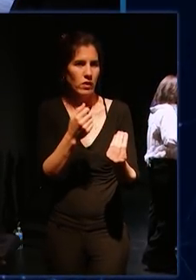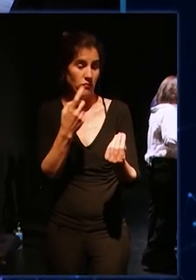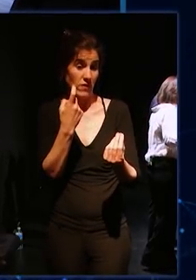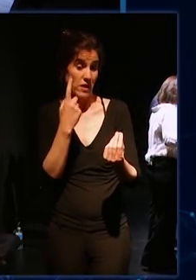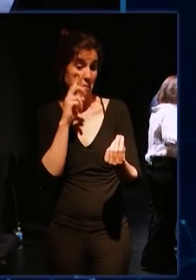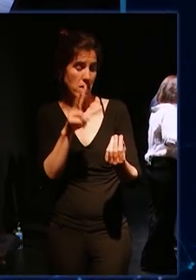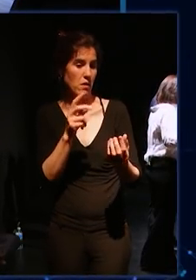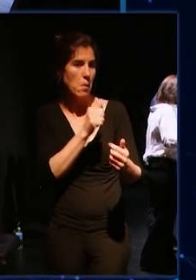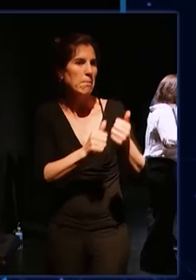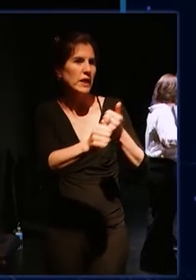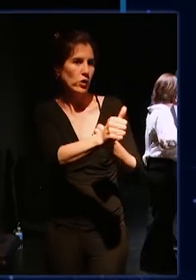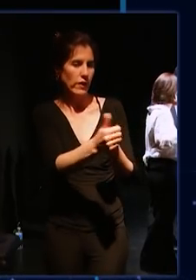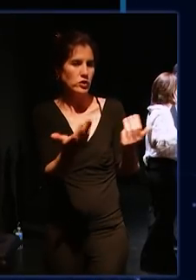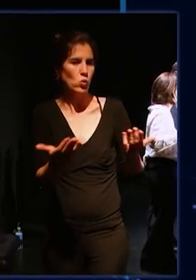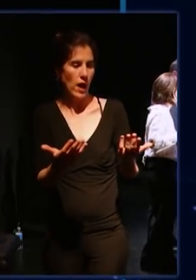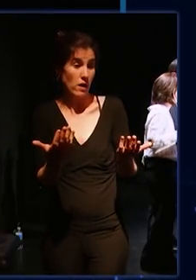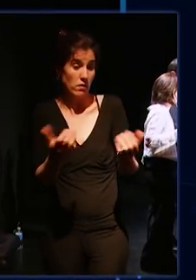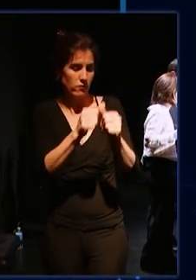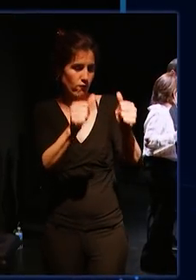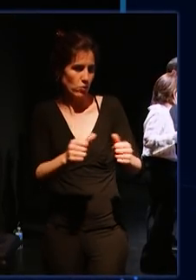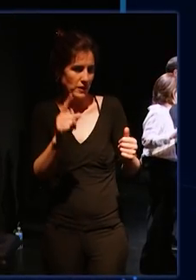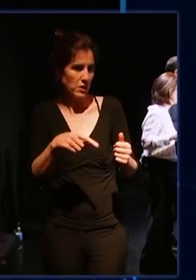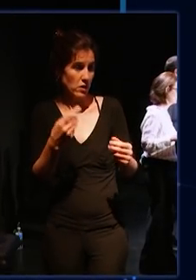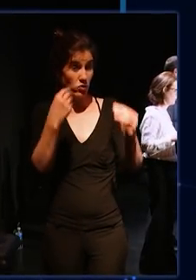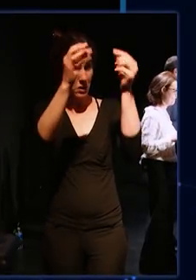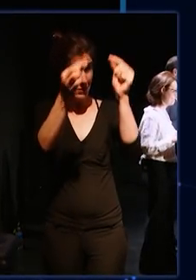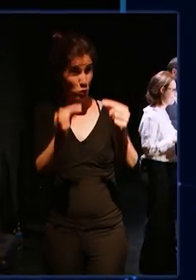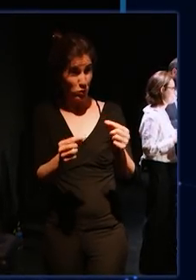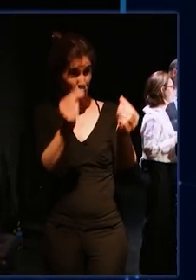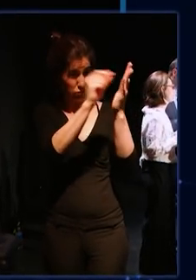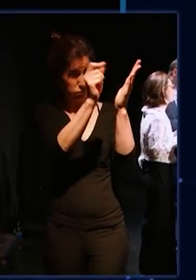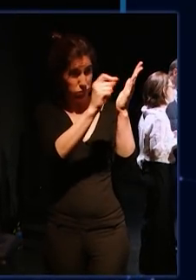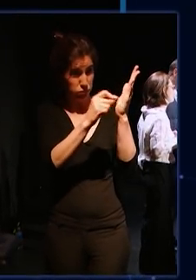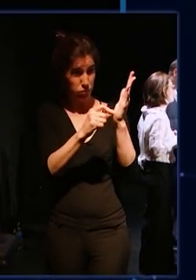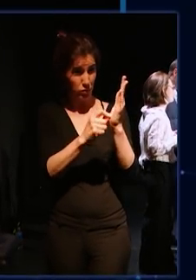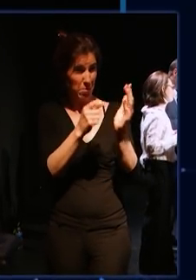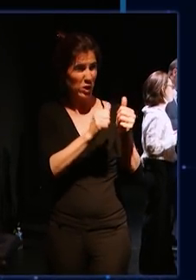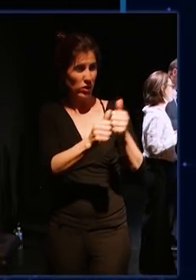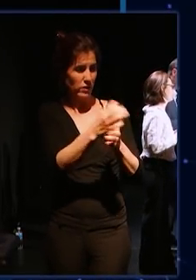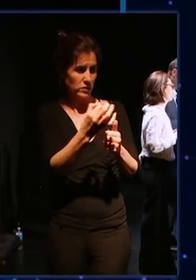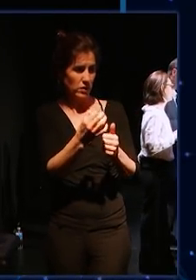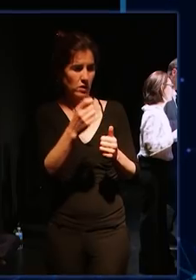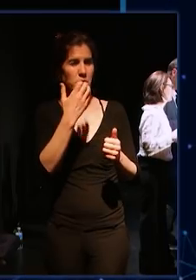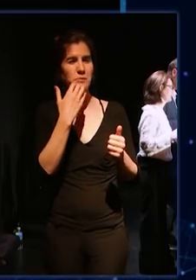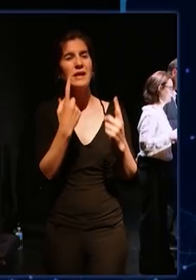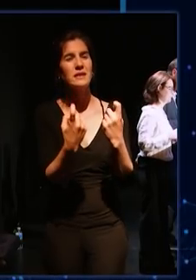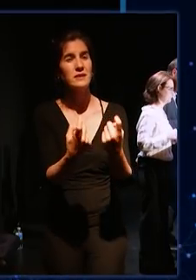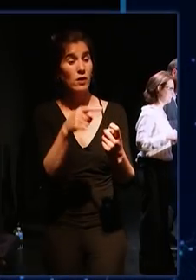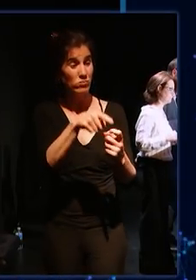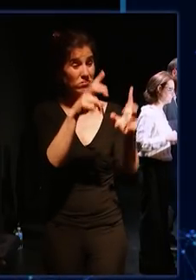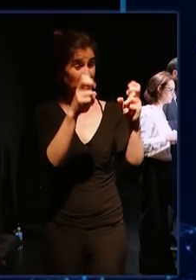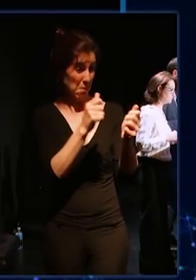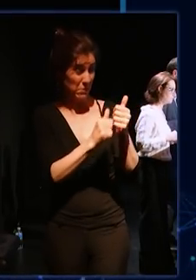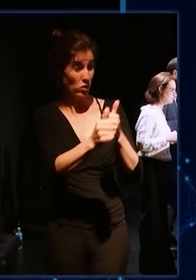prioridades, cómo se deben de hacer, ¿no? Y en esos presupuestos se miran las prioridades, que si es una necesidad prioritaria en este tema, se